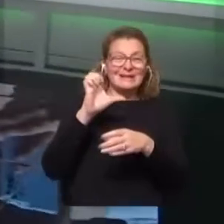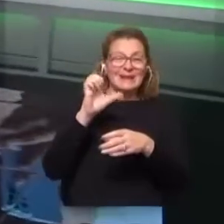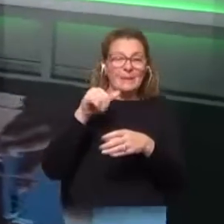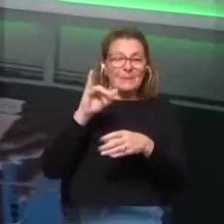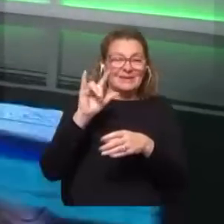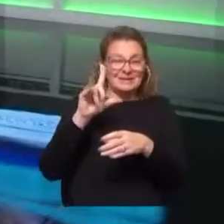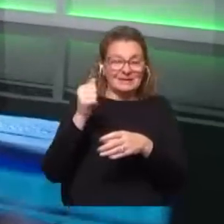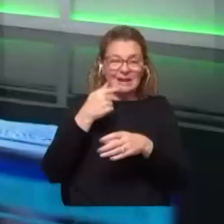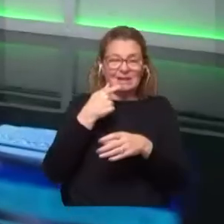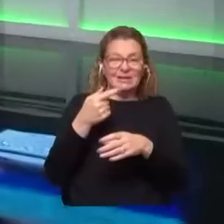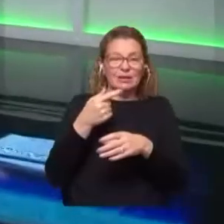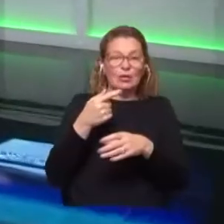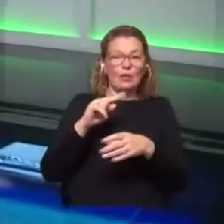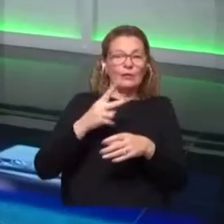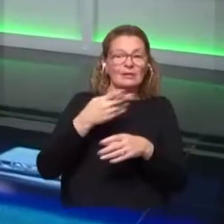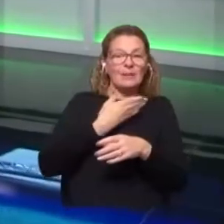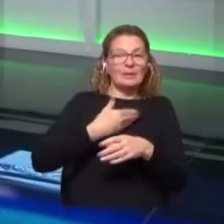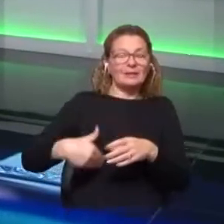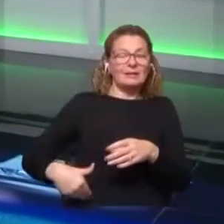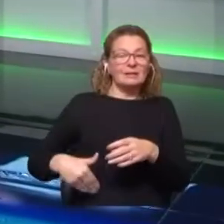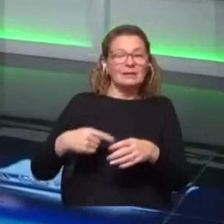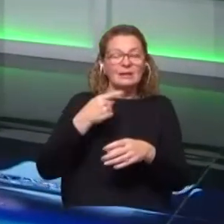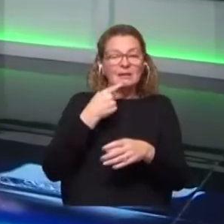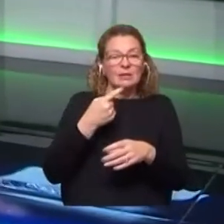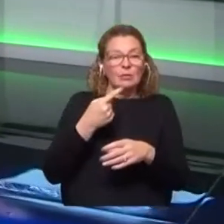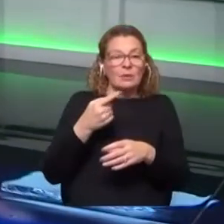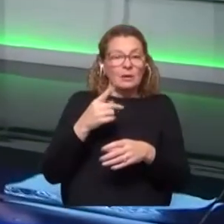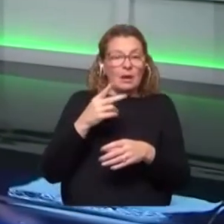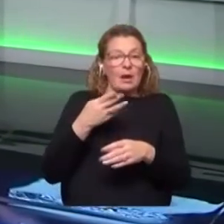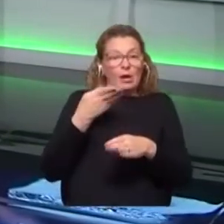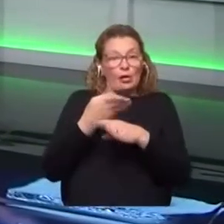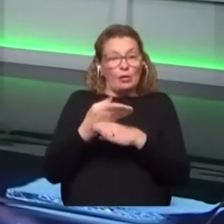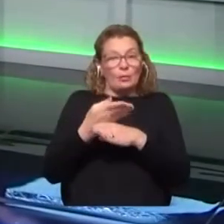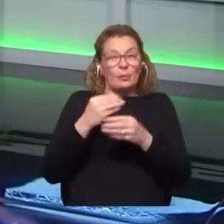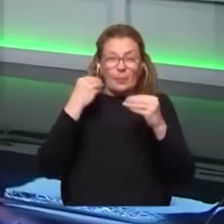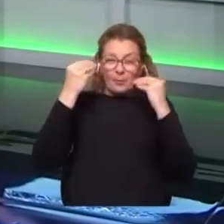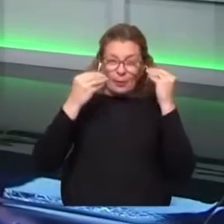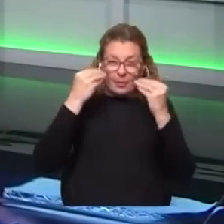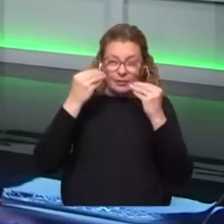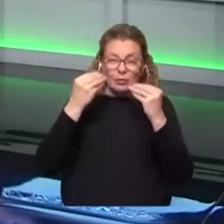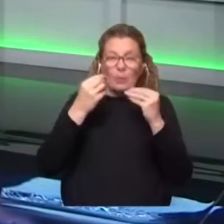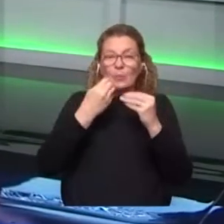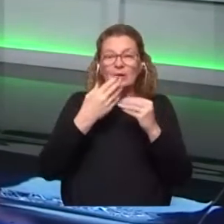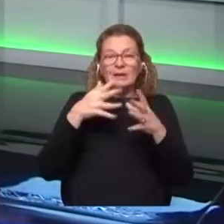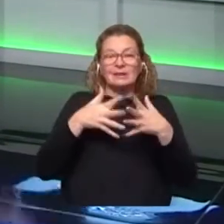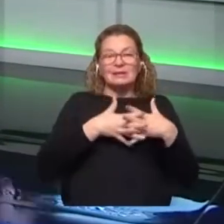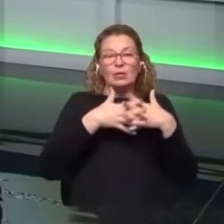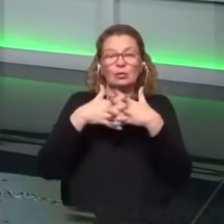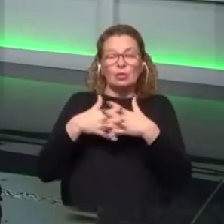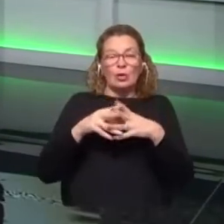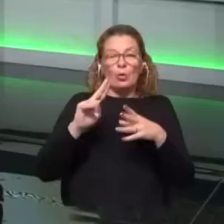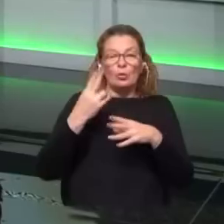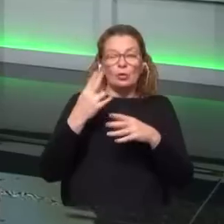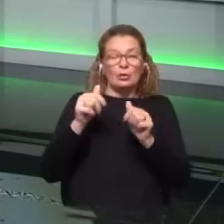según adelantó Arévalo y su vicepresidenta Karina Herrera van a apelar hay preocupación por parte de Estados Unidos de la Unión